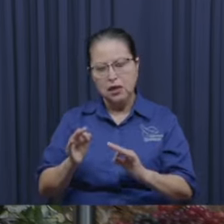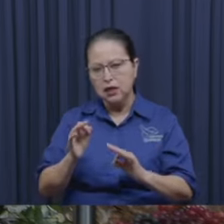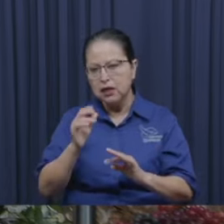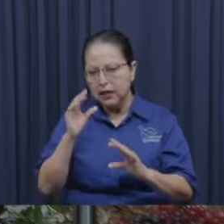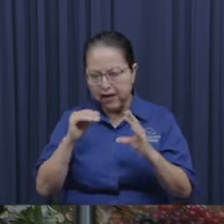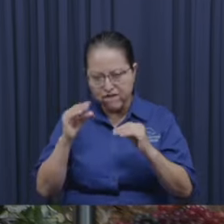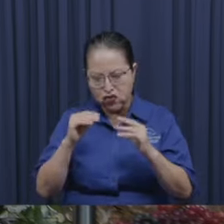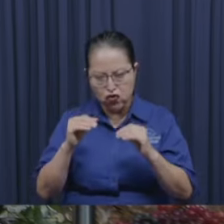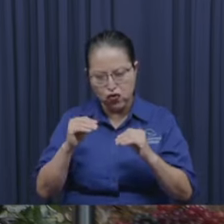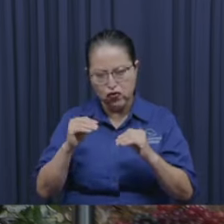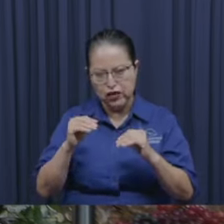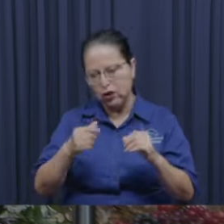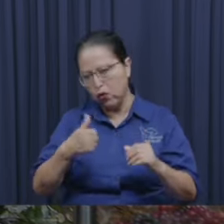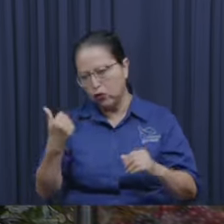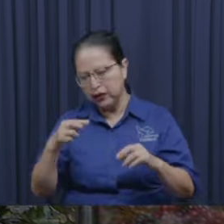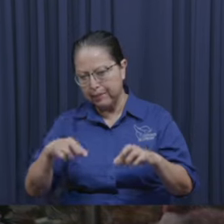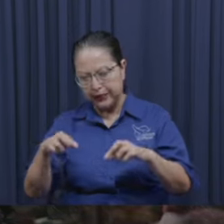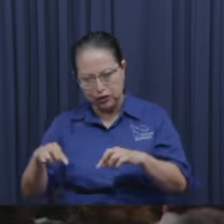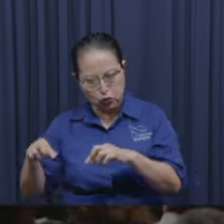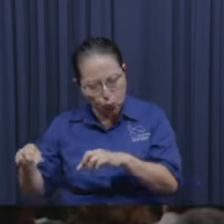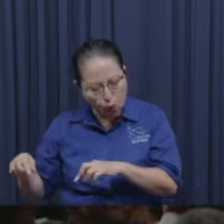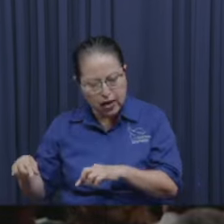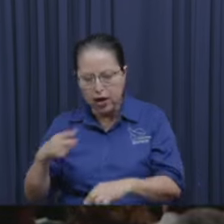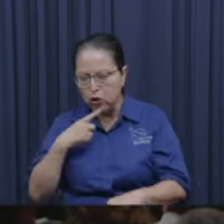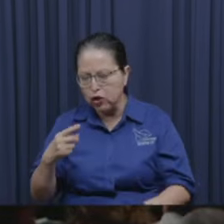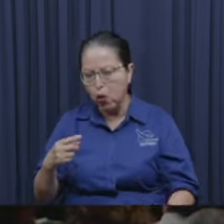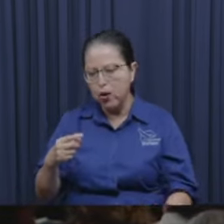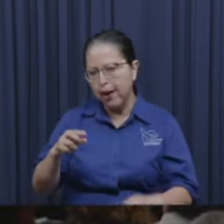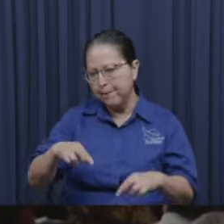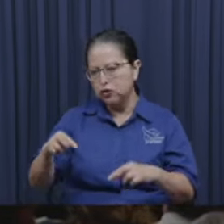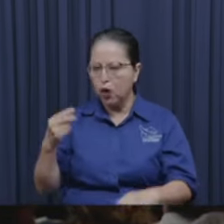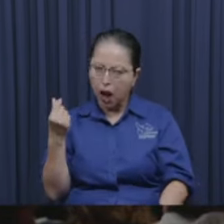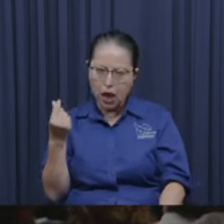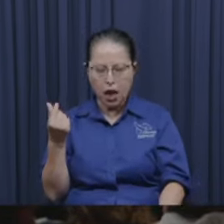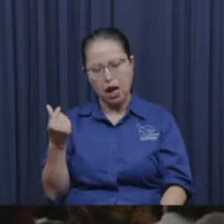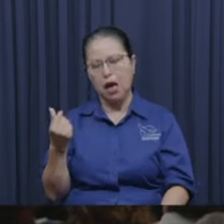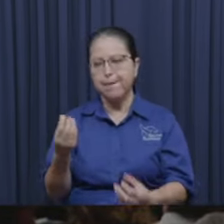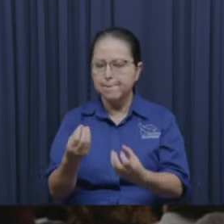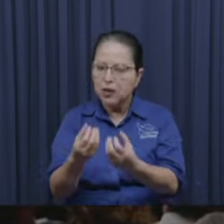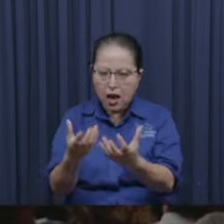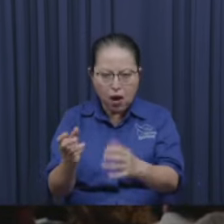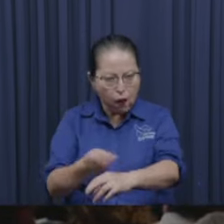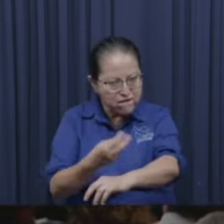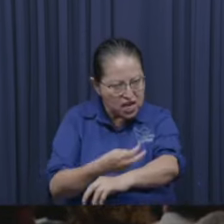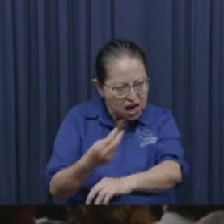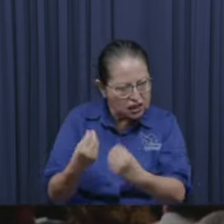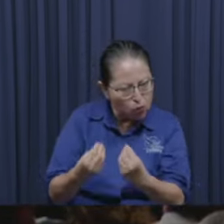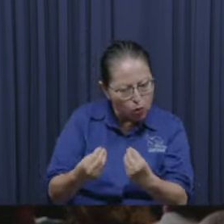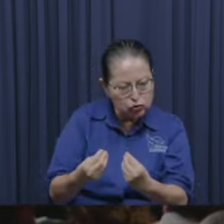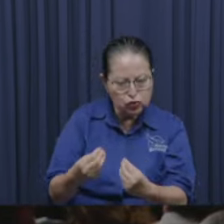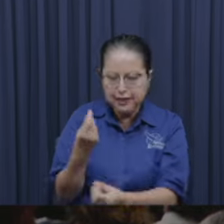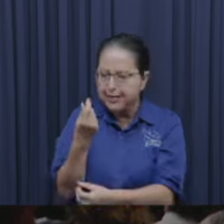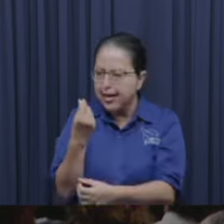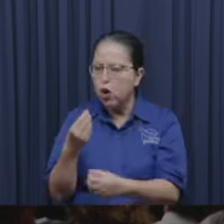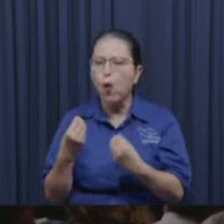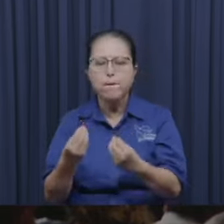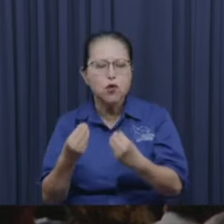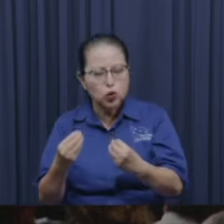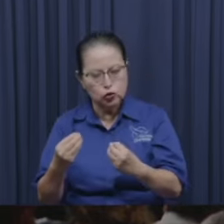otro había un hombre rico lo visitó un viajero el rico tenía muchas ovejas tenía plata hasta para tirar para